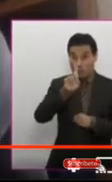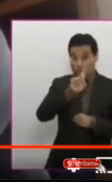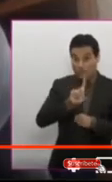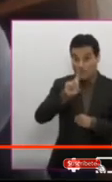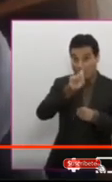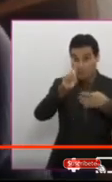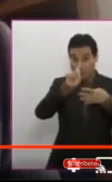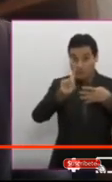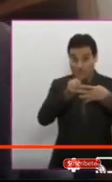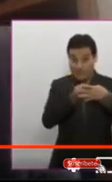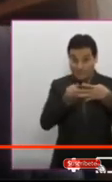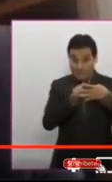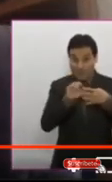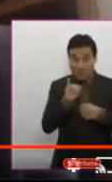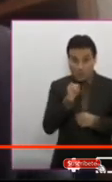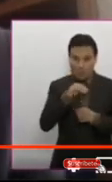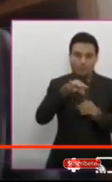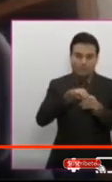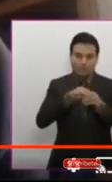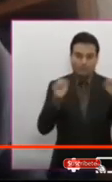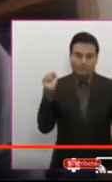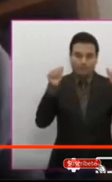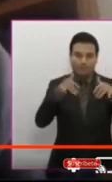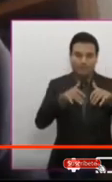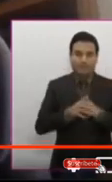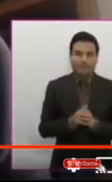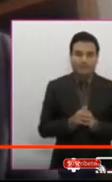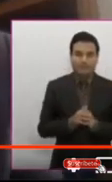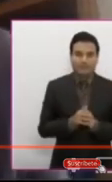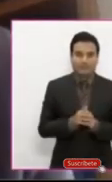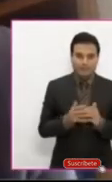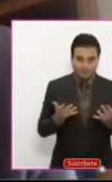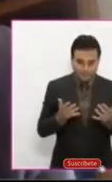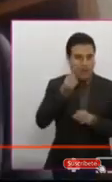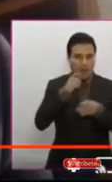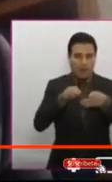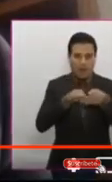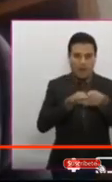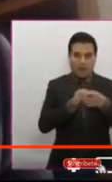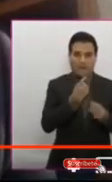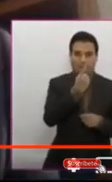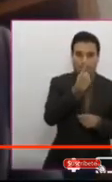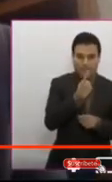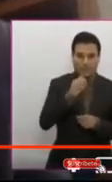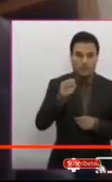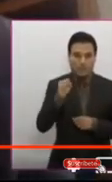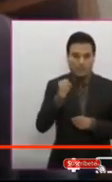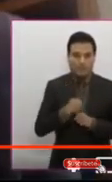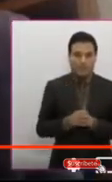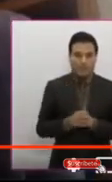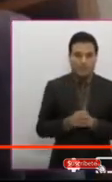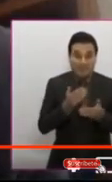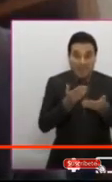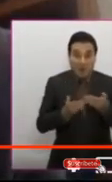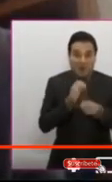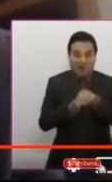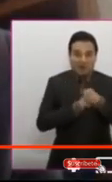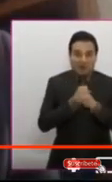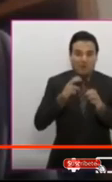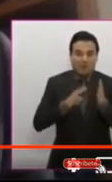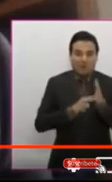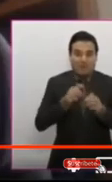obligación de presentar el informe esta superposición de fechas la